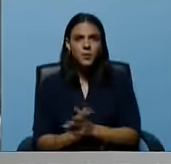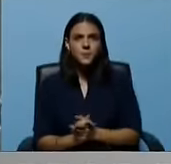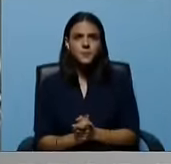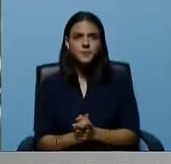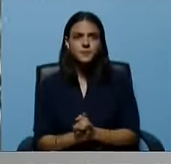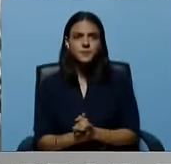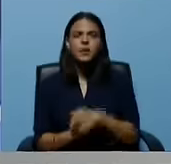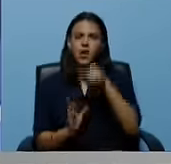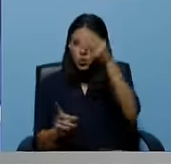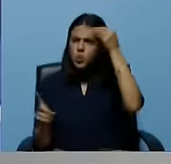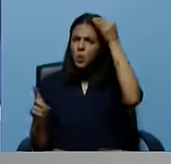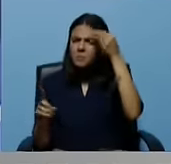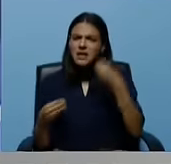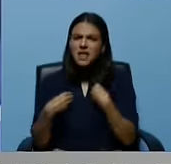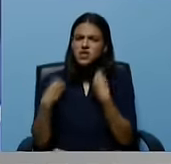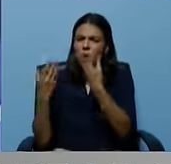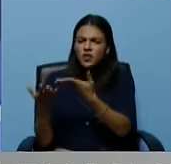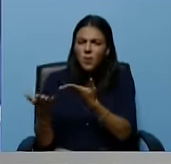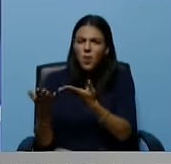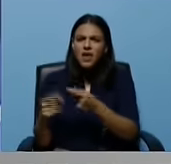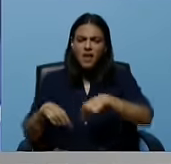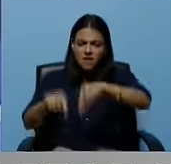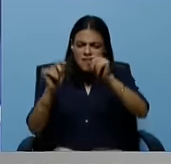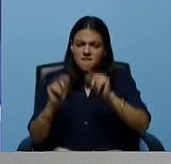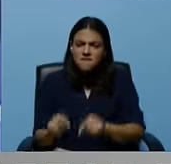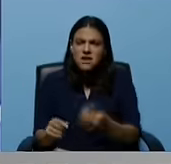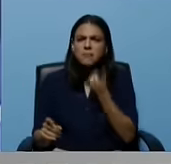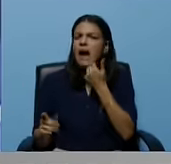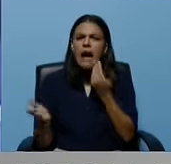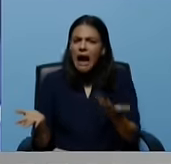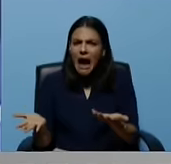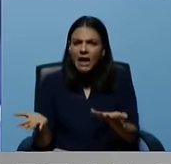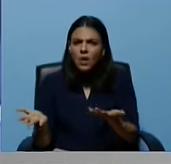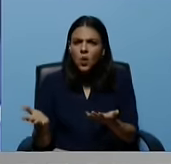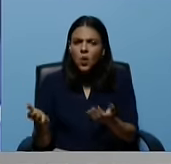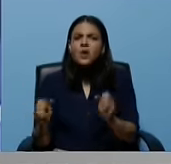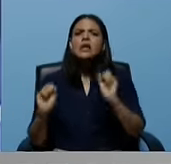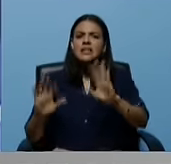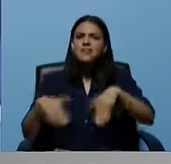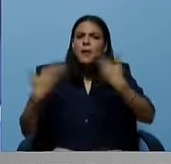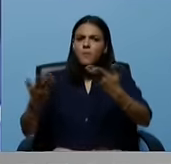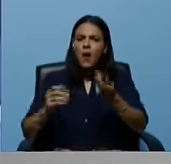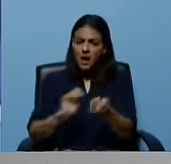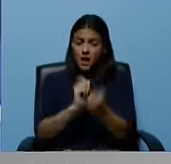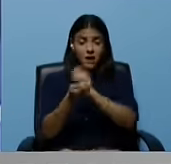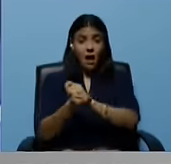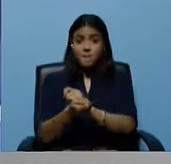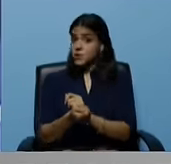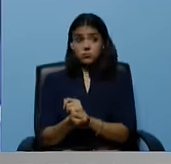¿Tú crees que yo voy a poner una firma a algo si después